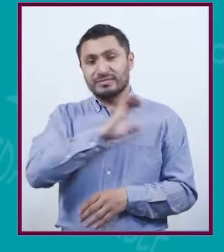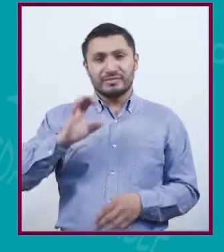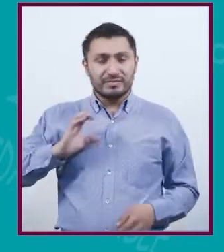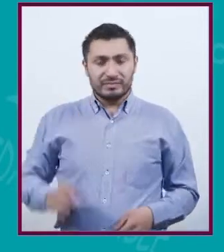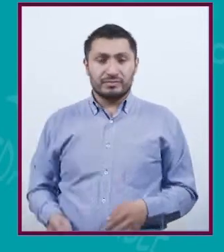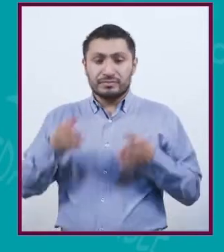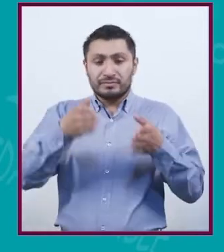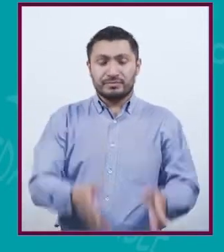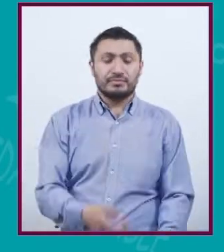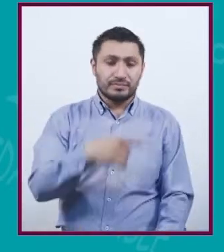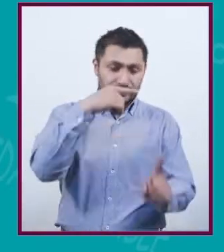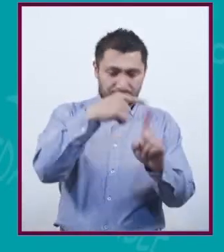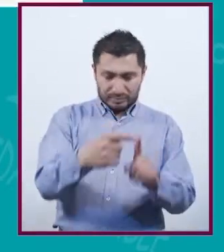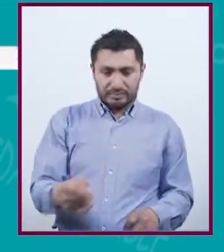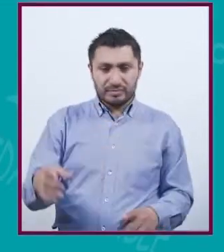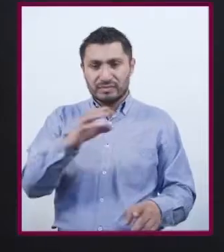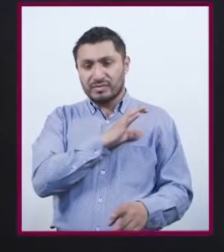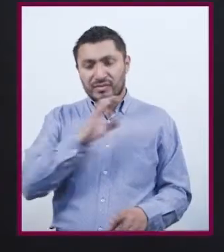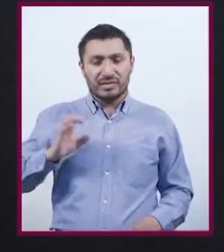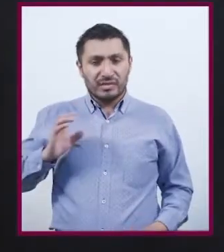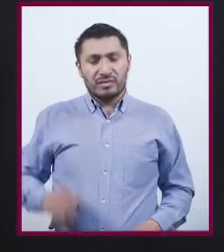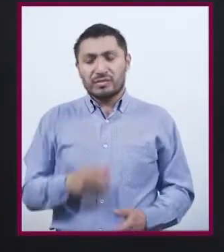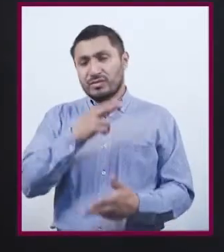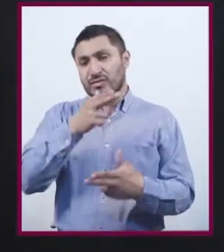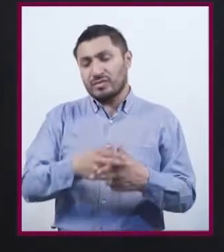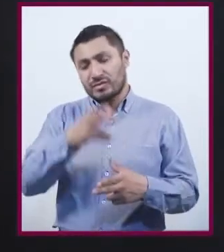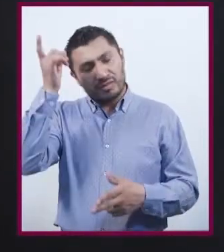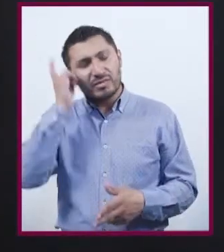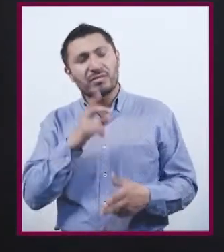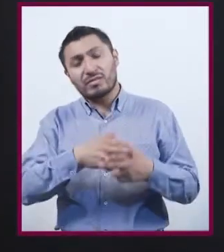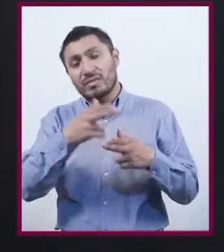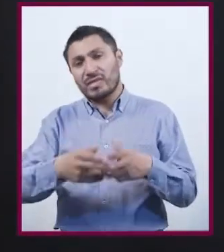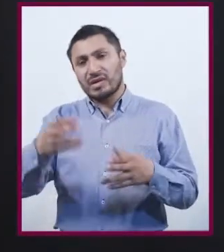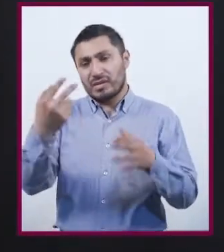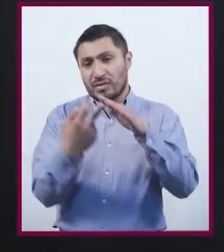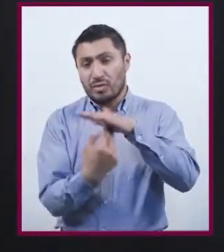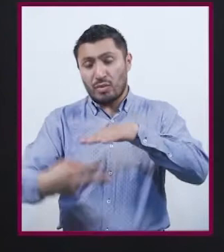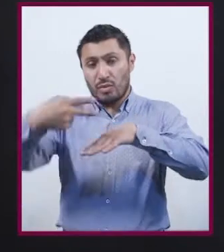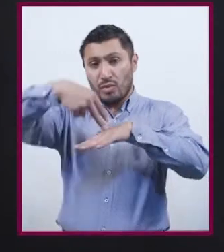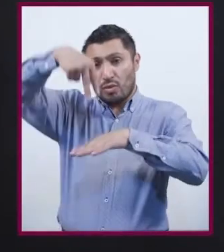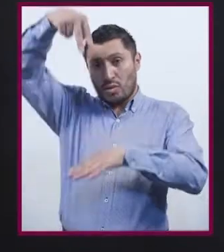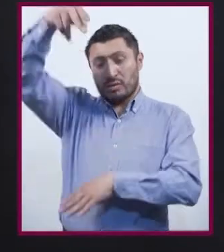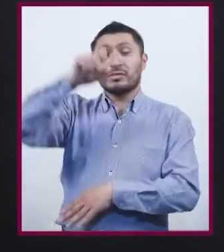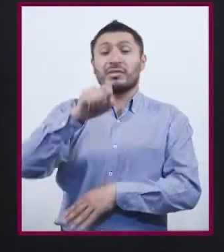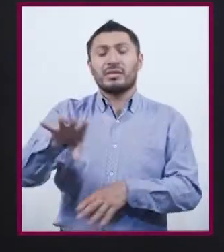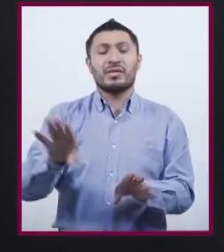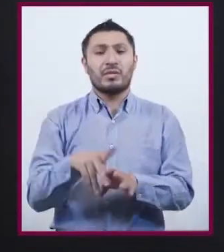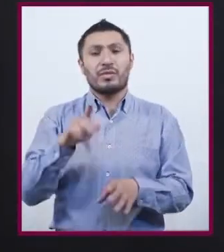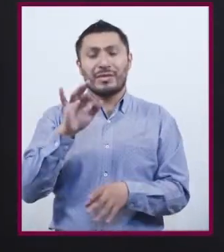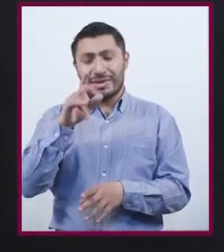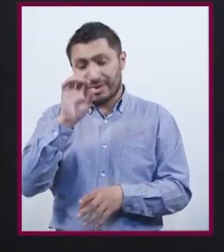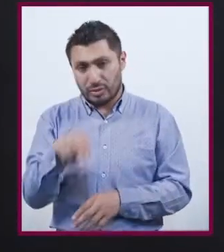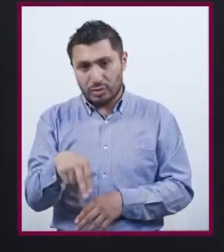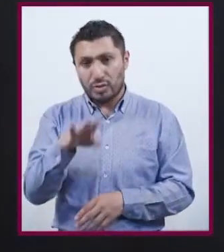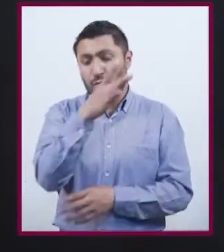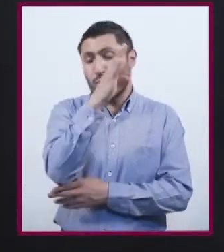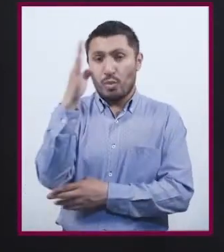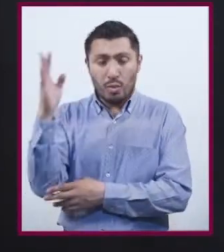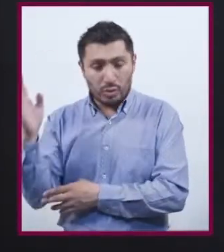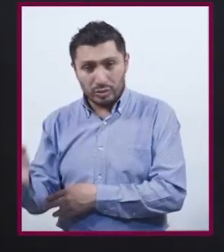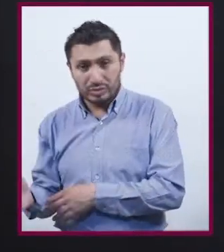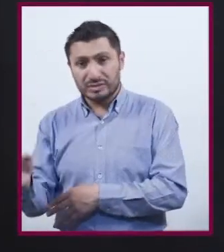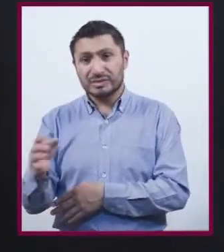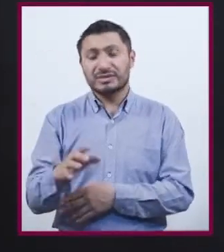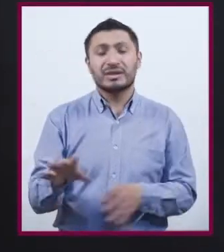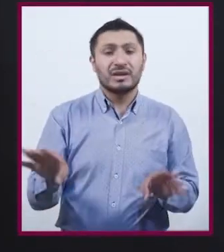la resurrección. También se le conoce como panteón. Bosque alude a un monumento funerario destinado al